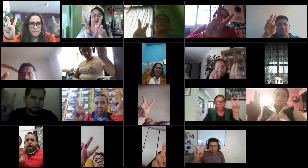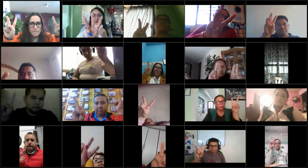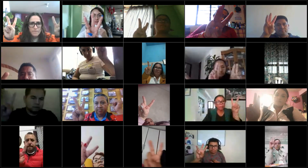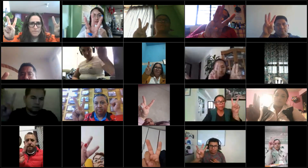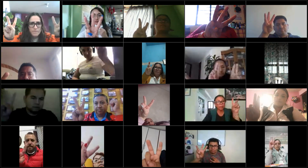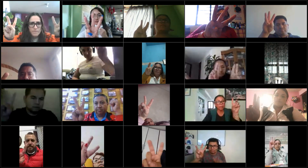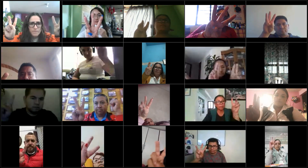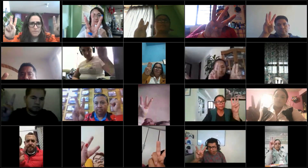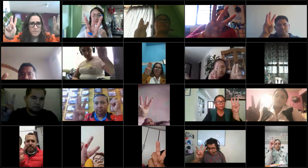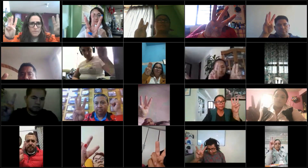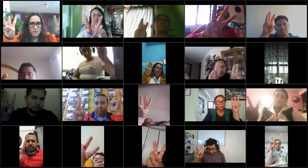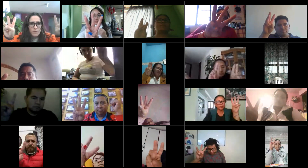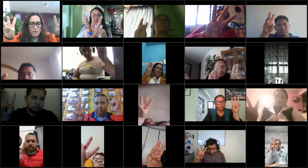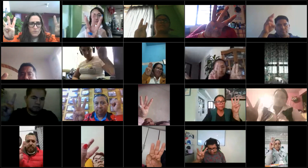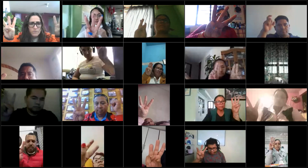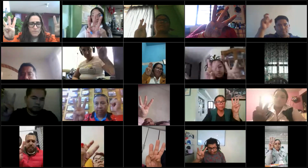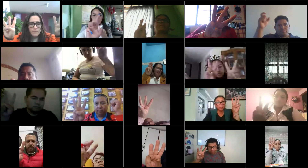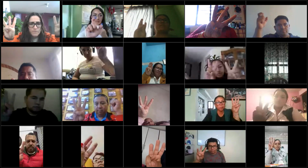W, saco otro dedo.